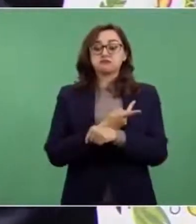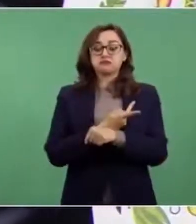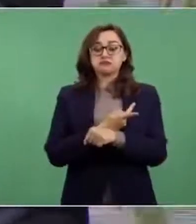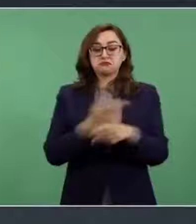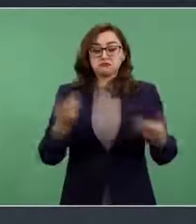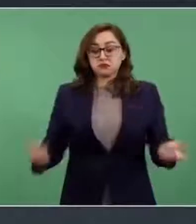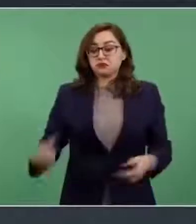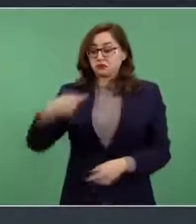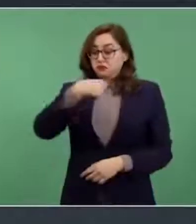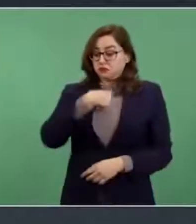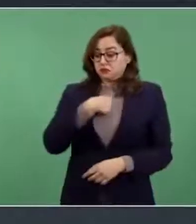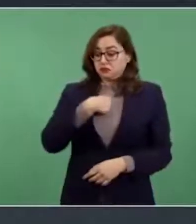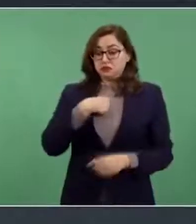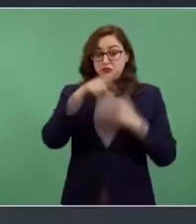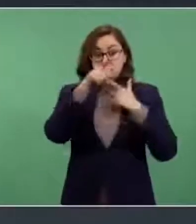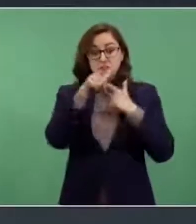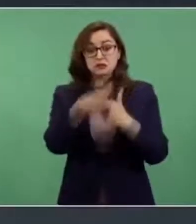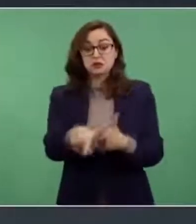voy o me quedo,